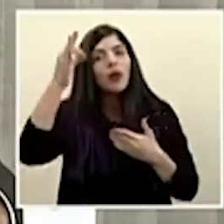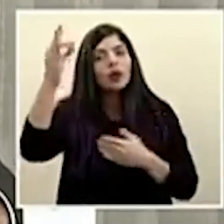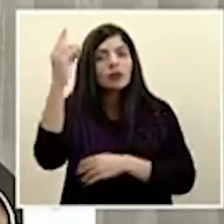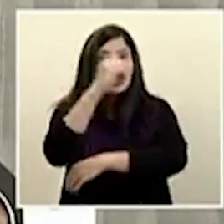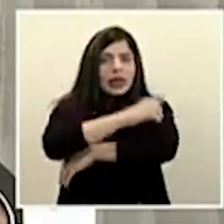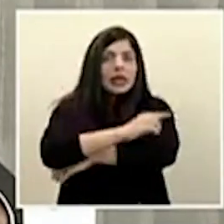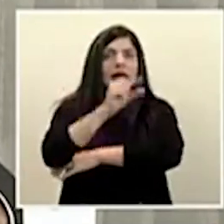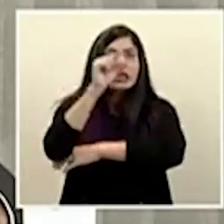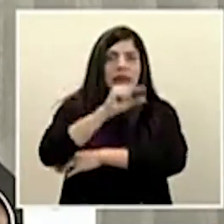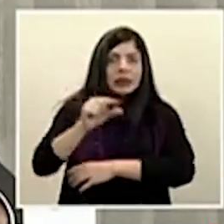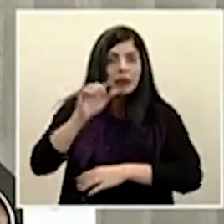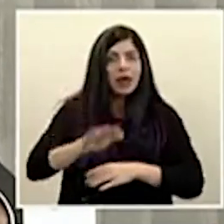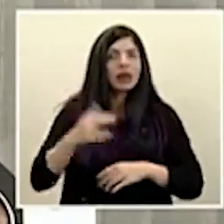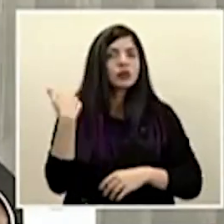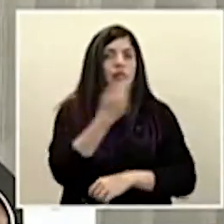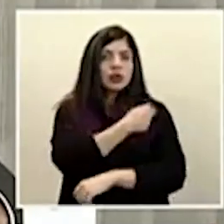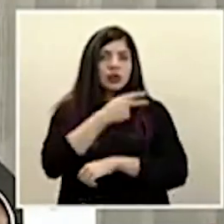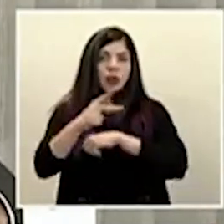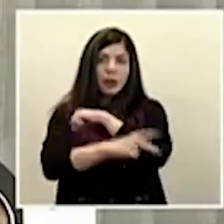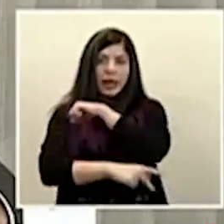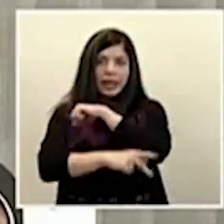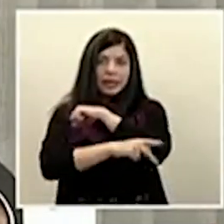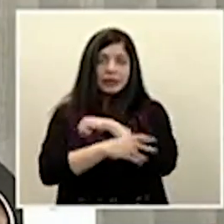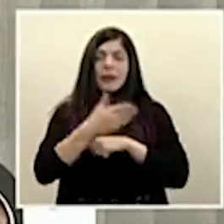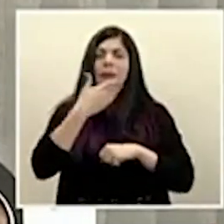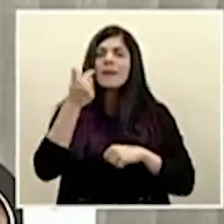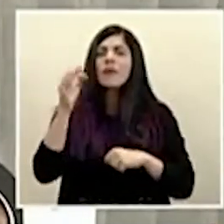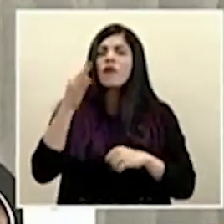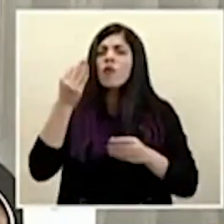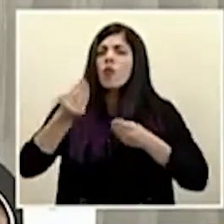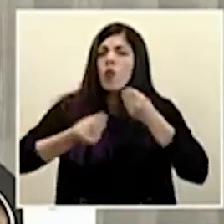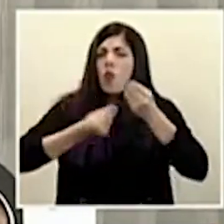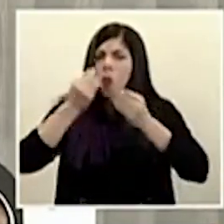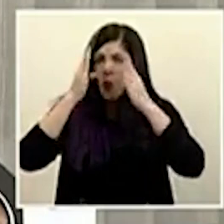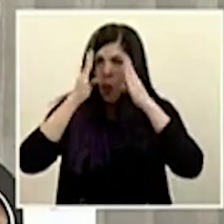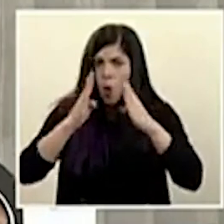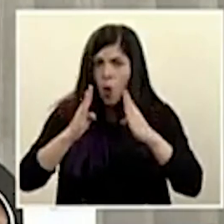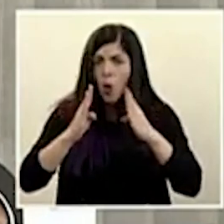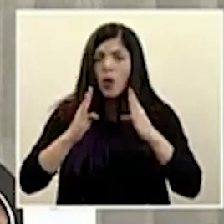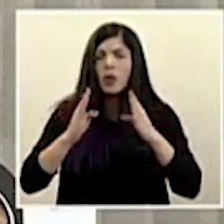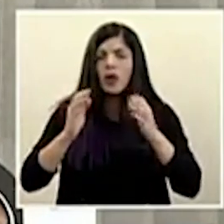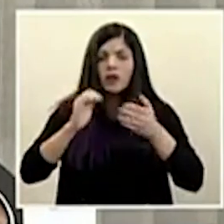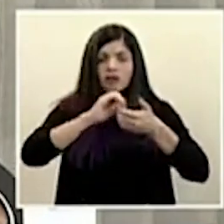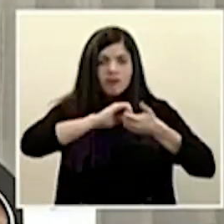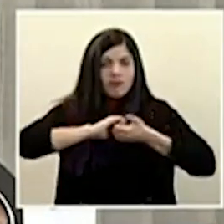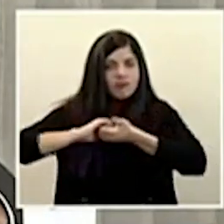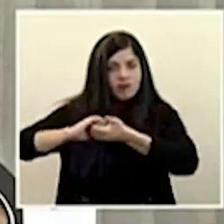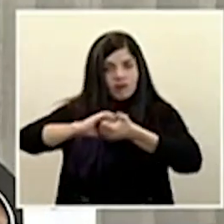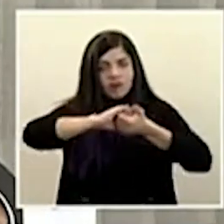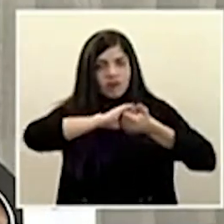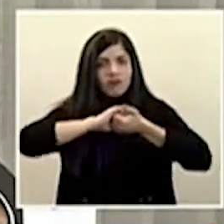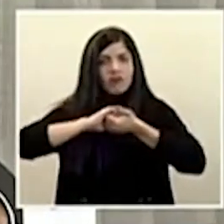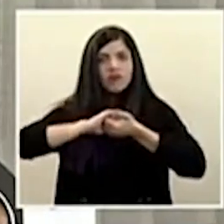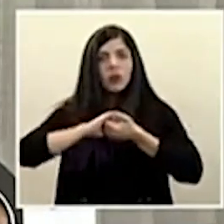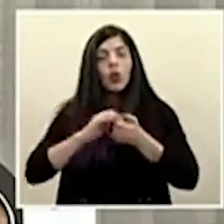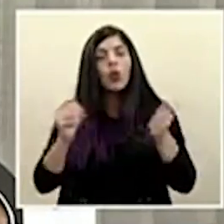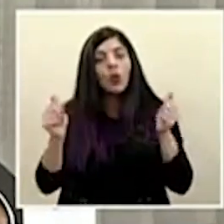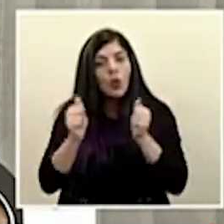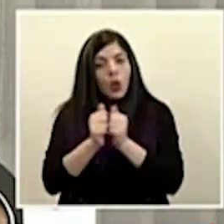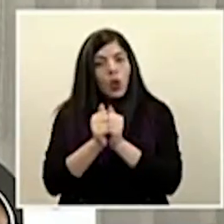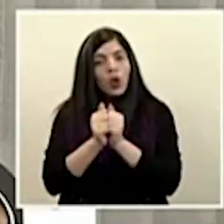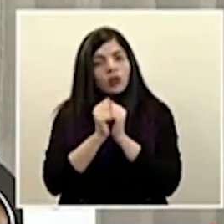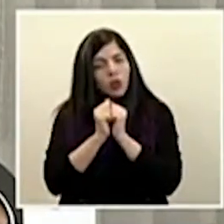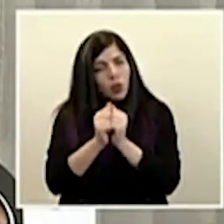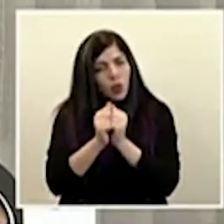días y semanas en nuestro país. Y la mejor forma de hacerlo es con solidaridad y con